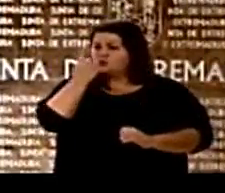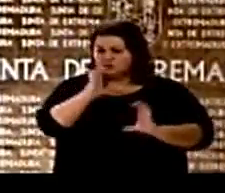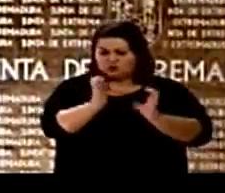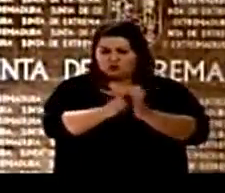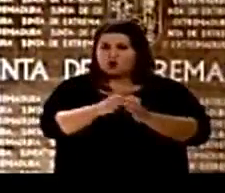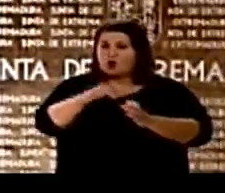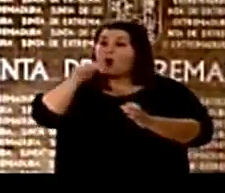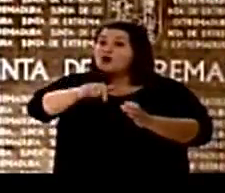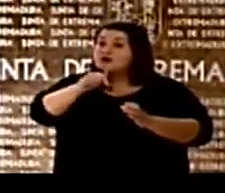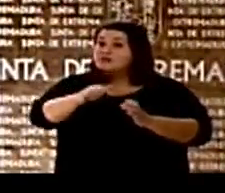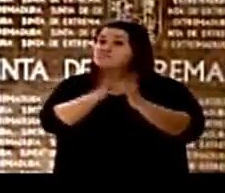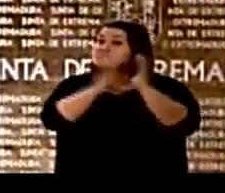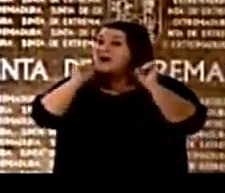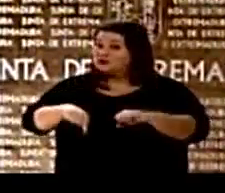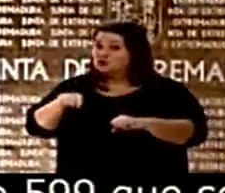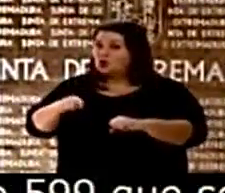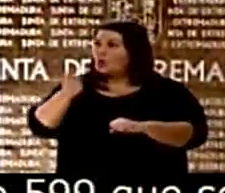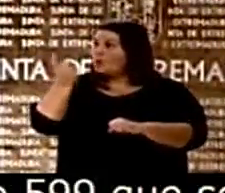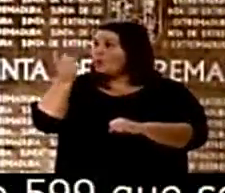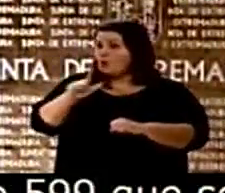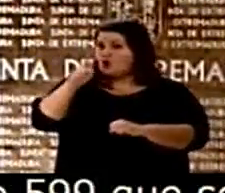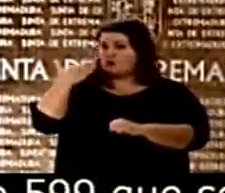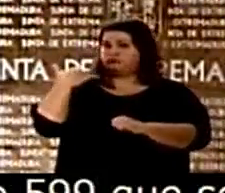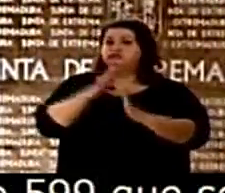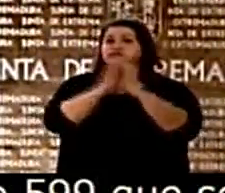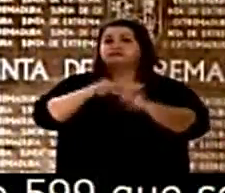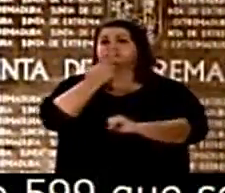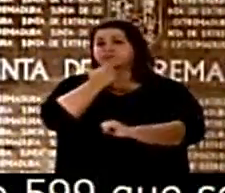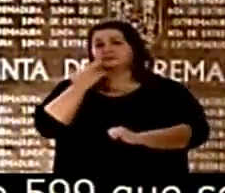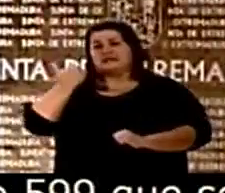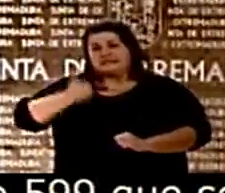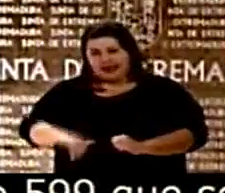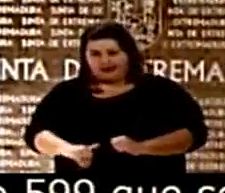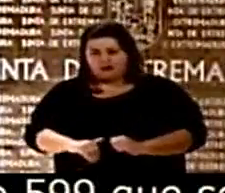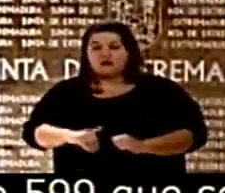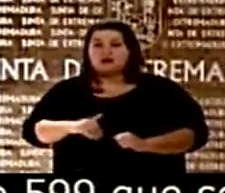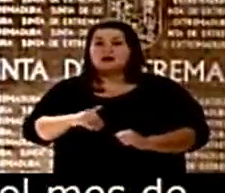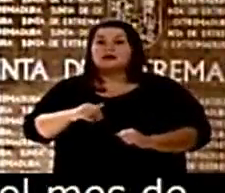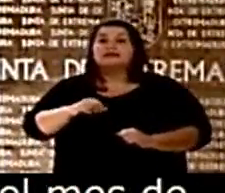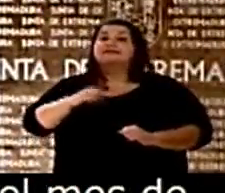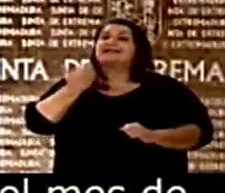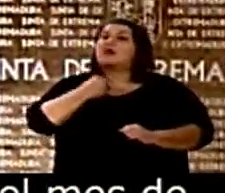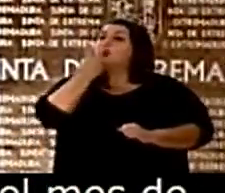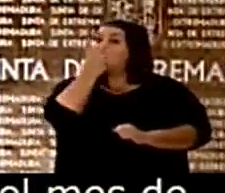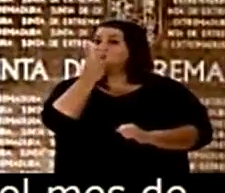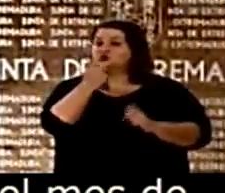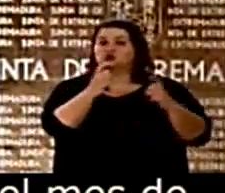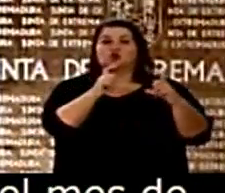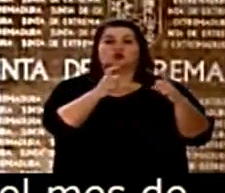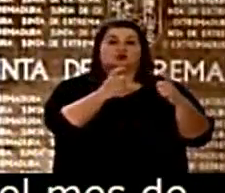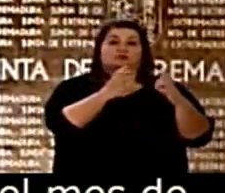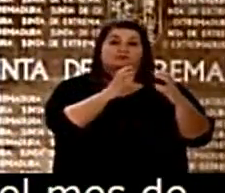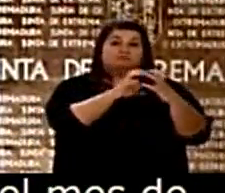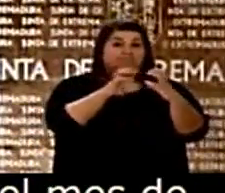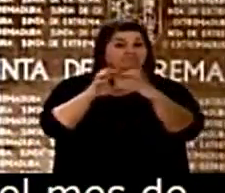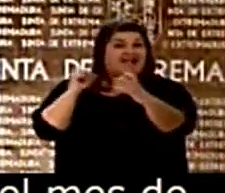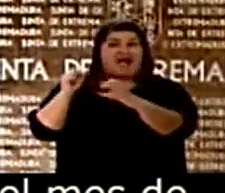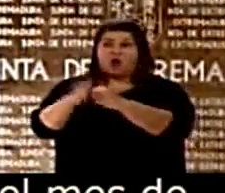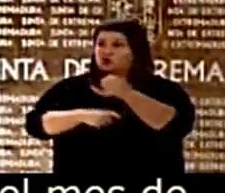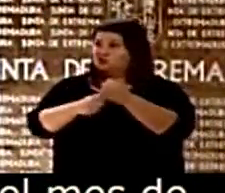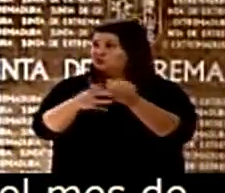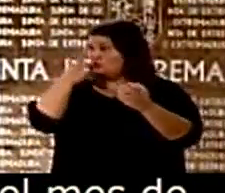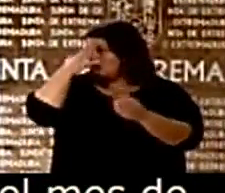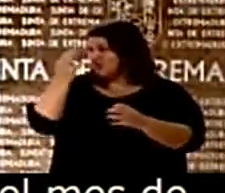reunión como la de hoy con el Pacto en el mes de julio. Ya se enviaron 2 unidades primeros de